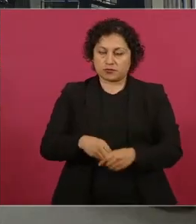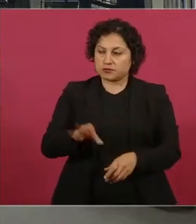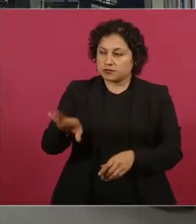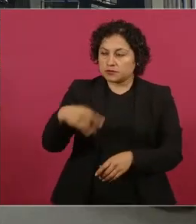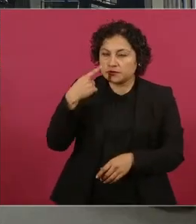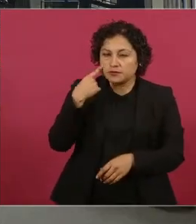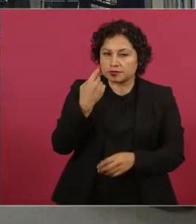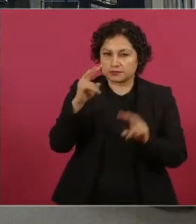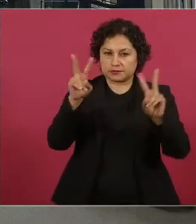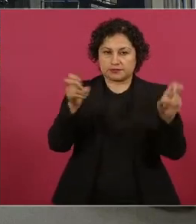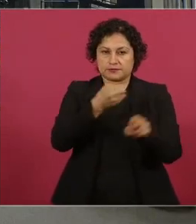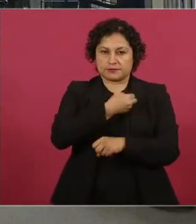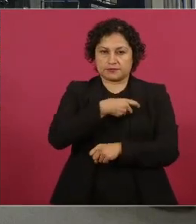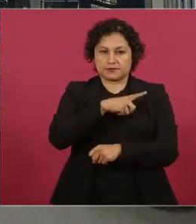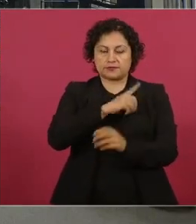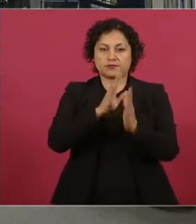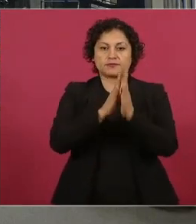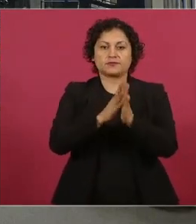más.